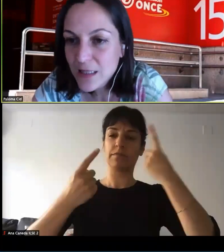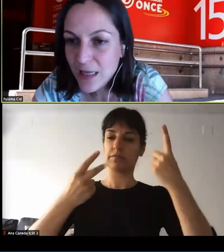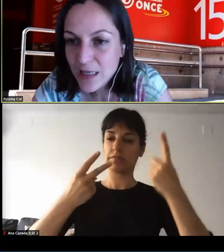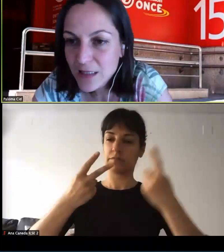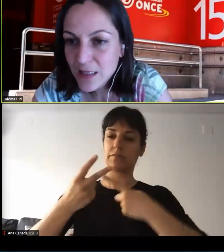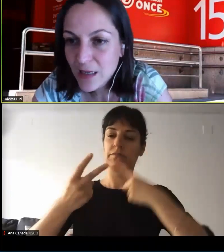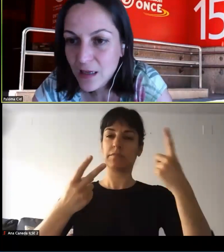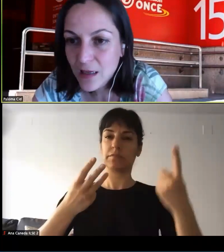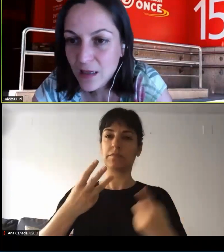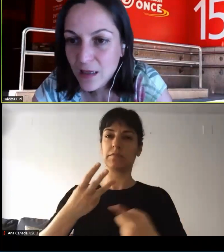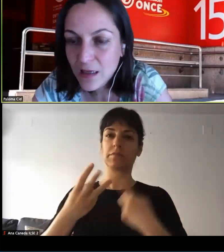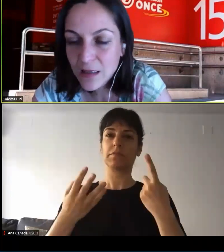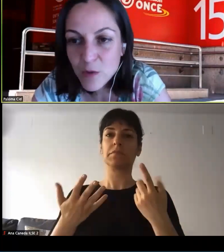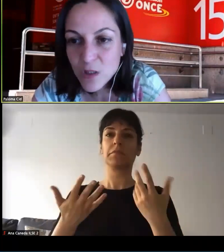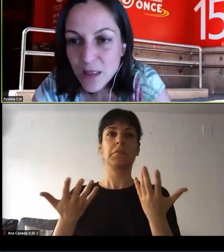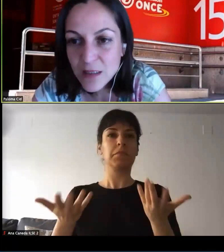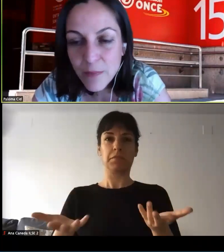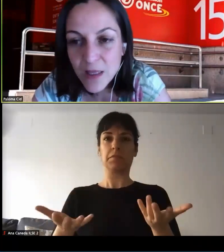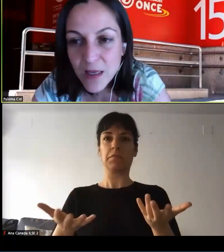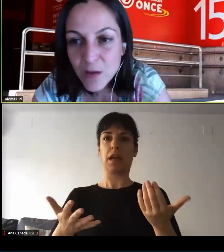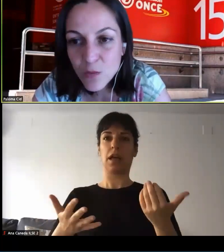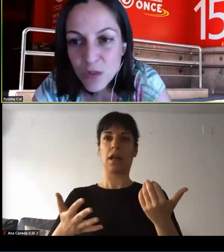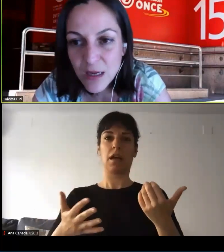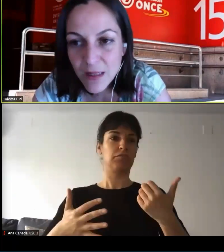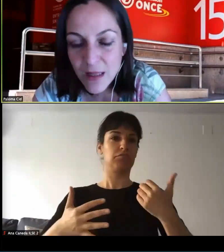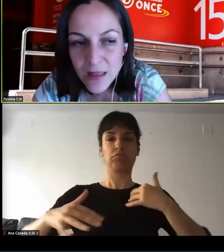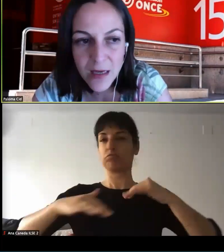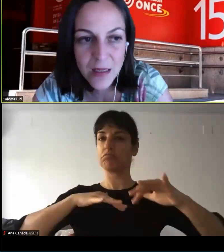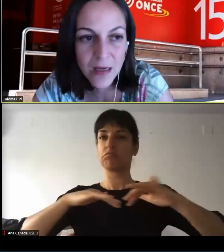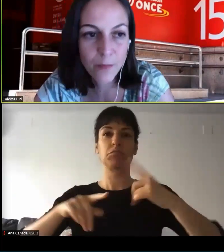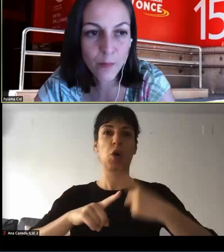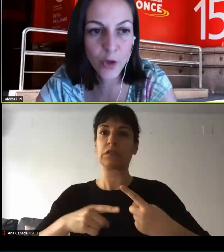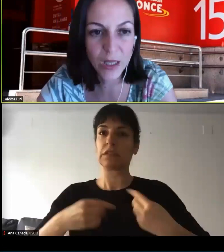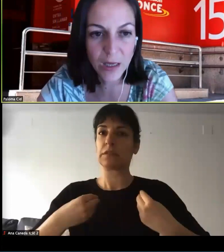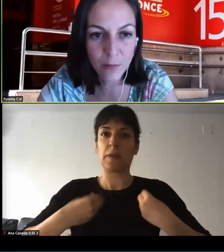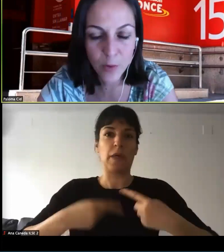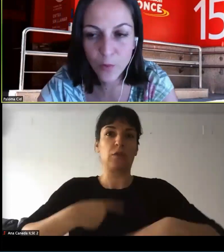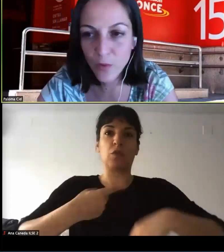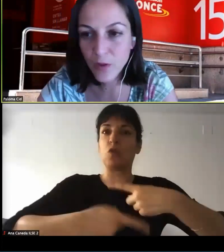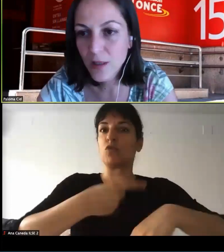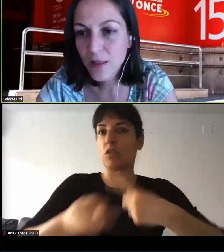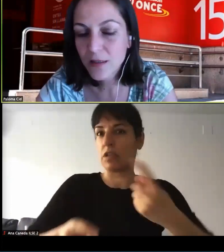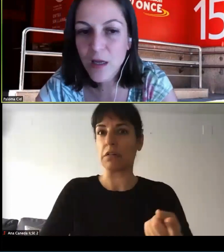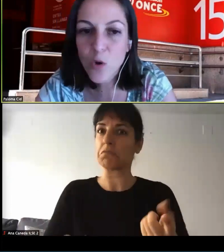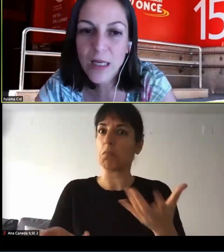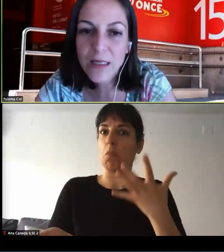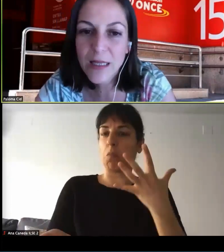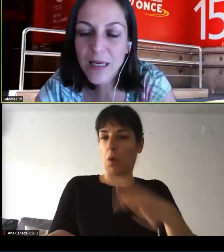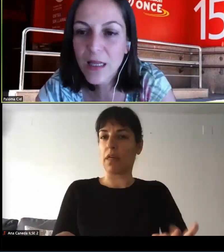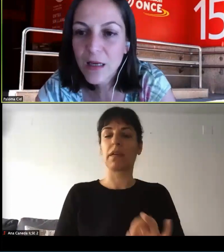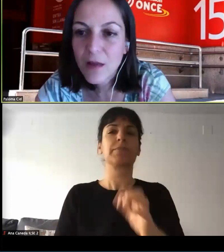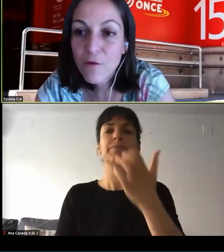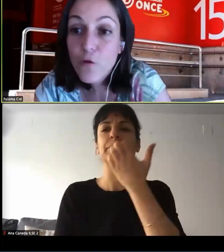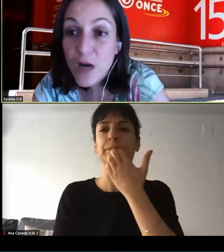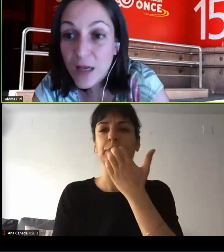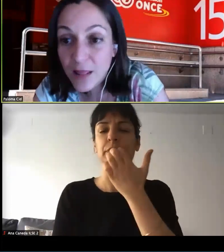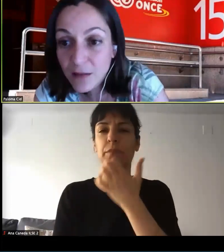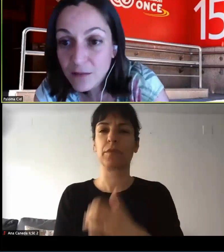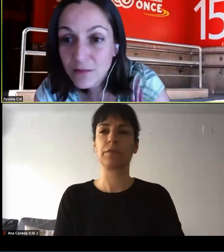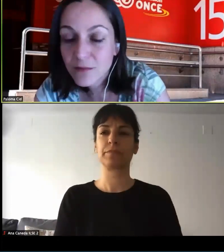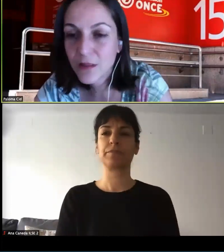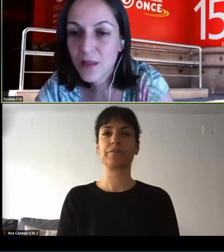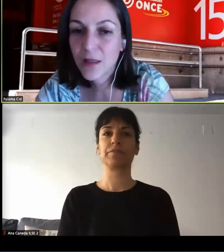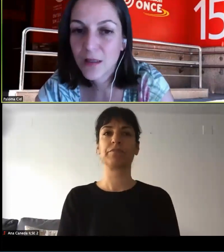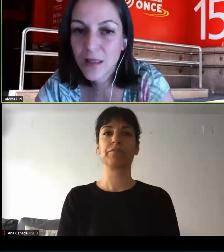las tareas que tenemos que desempeñar en nuestra vida diaria. Por ejemplo, tengo que tener